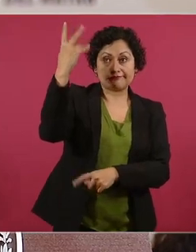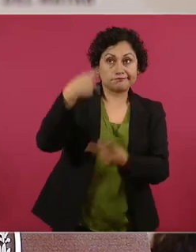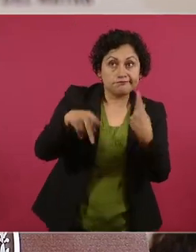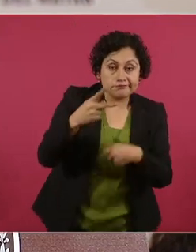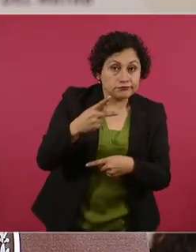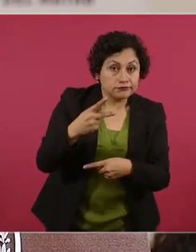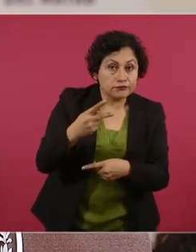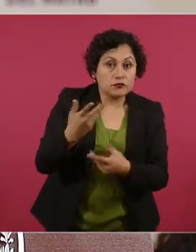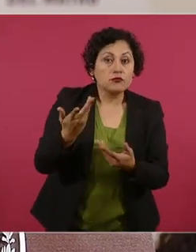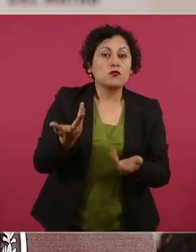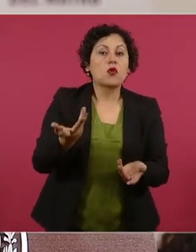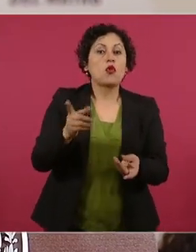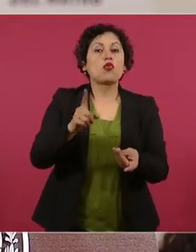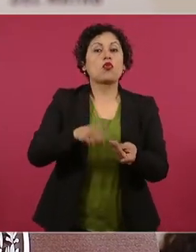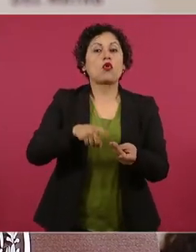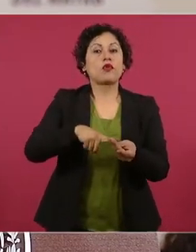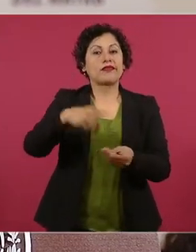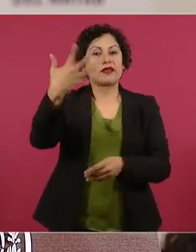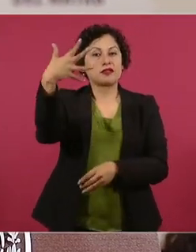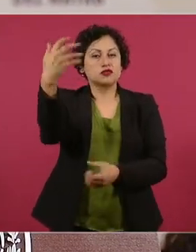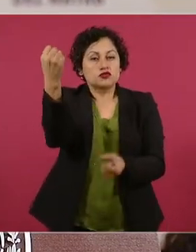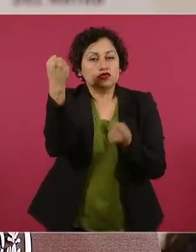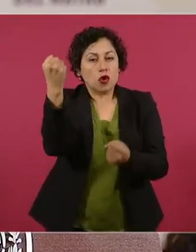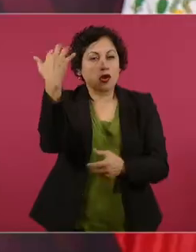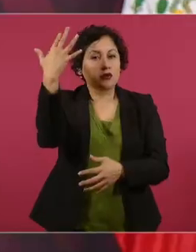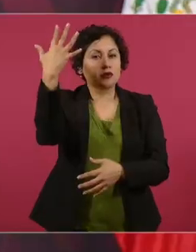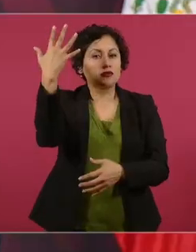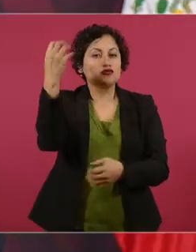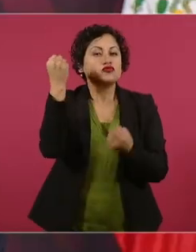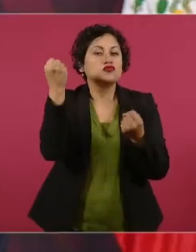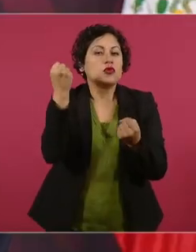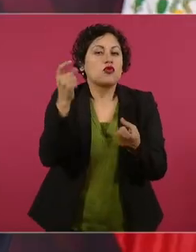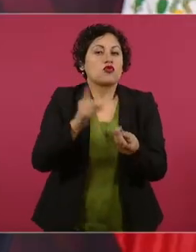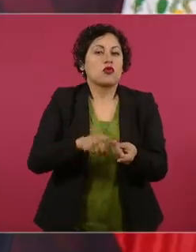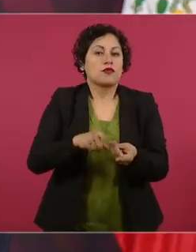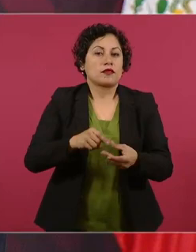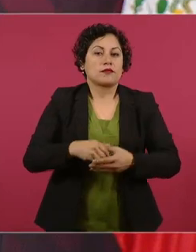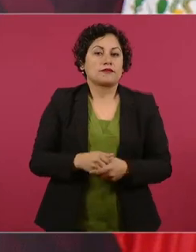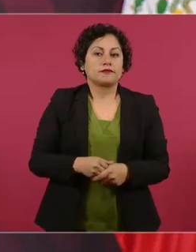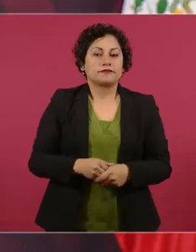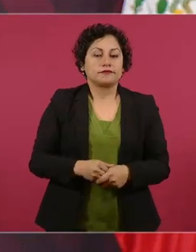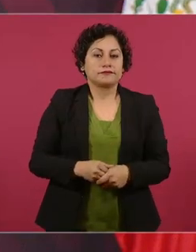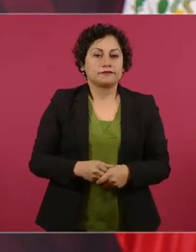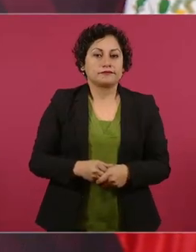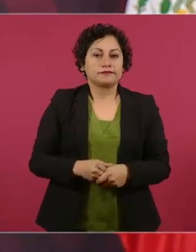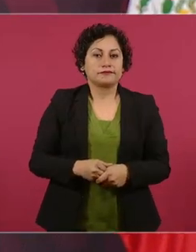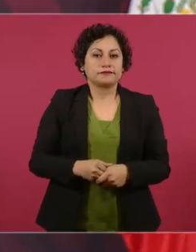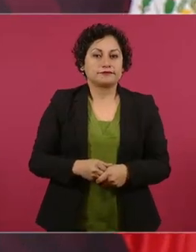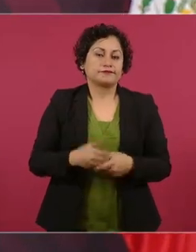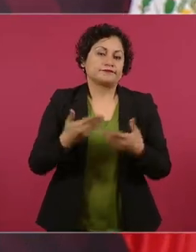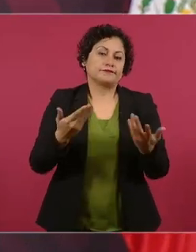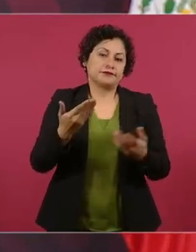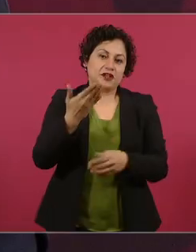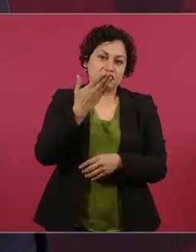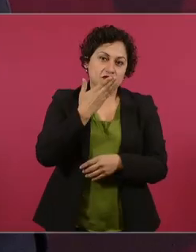¿Dónde hay sol suficiente? en